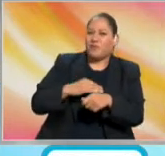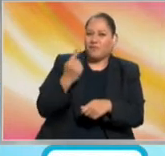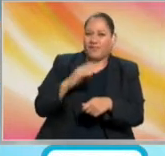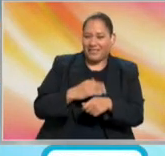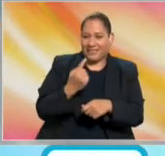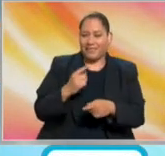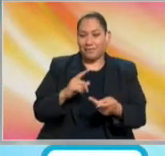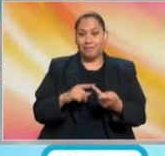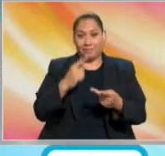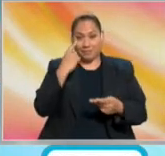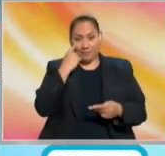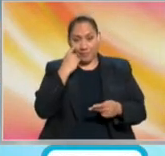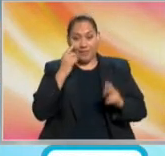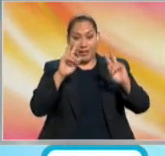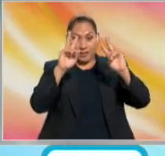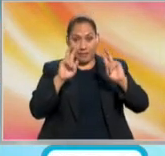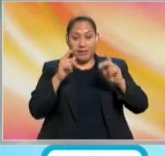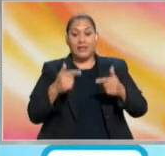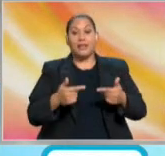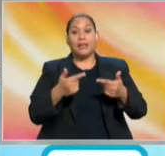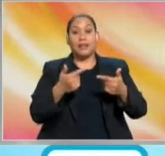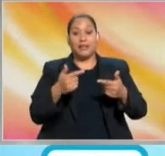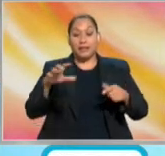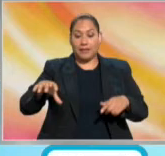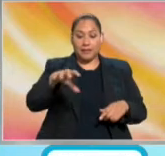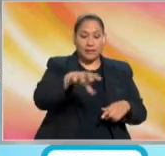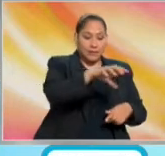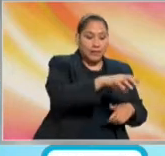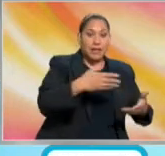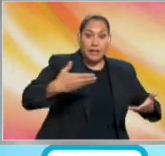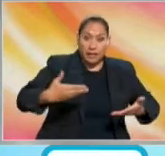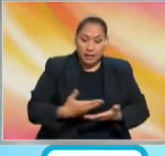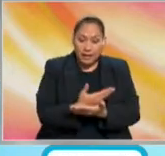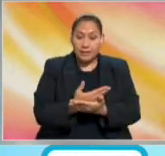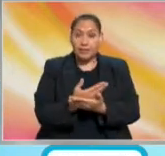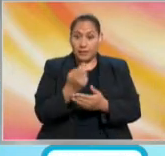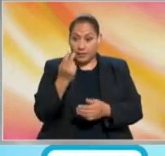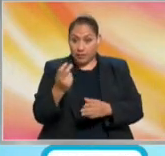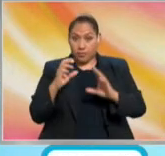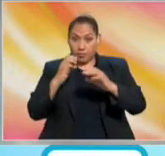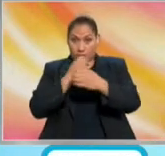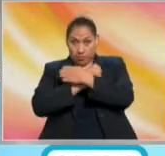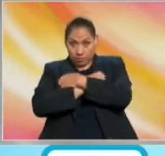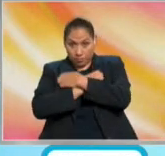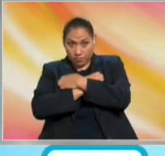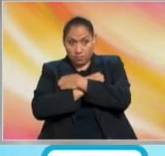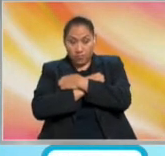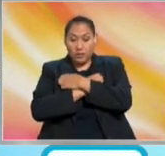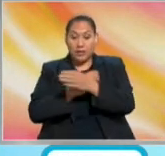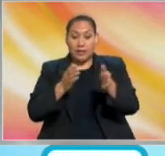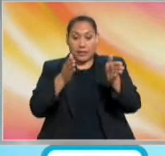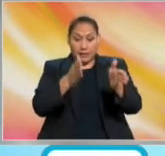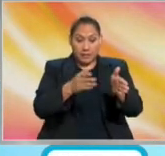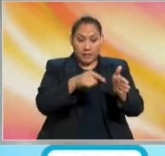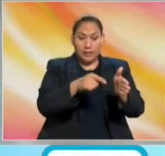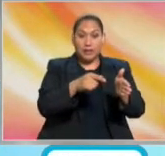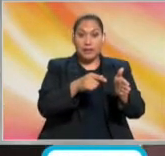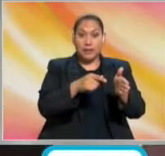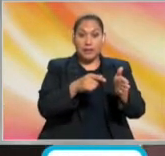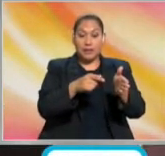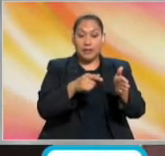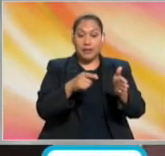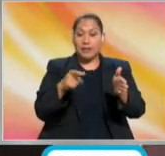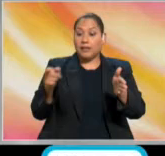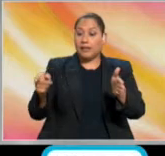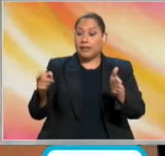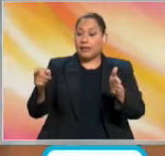mejor le agregaría, porque el tema era si la generación define la educación. Pero entonces aquí más bien es que a una generación la define la